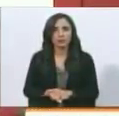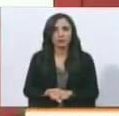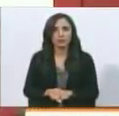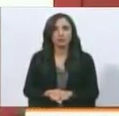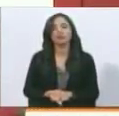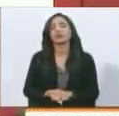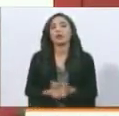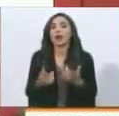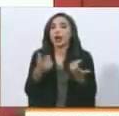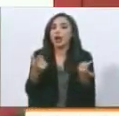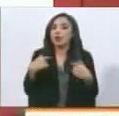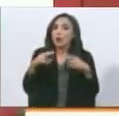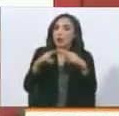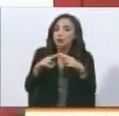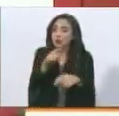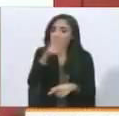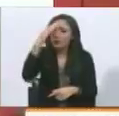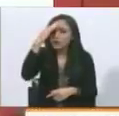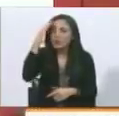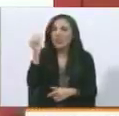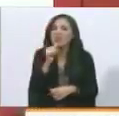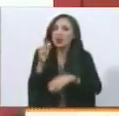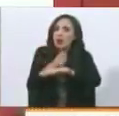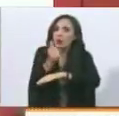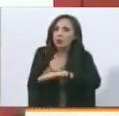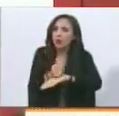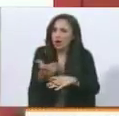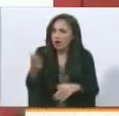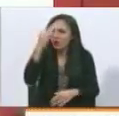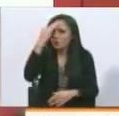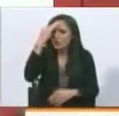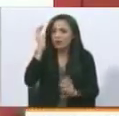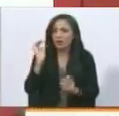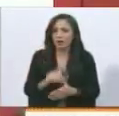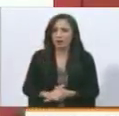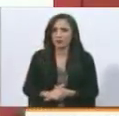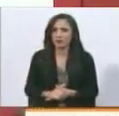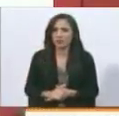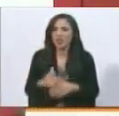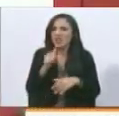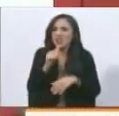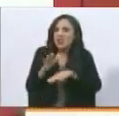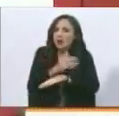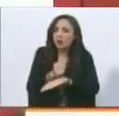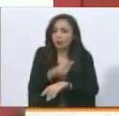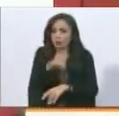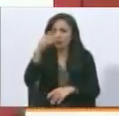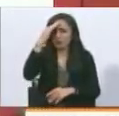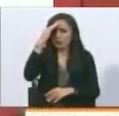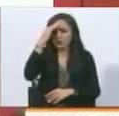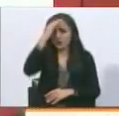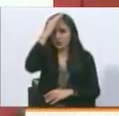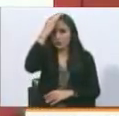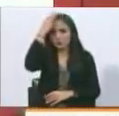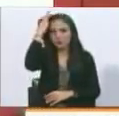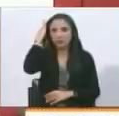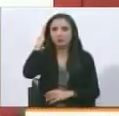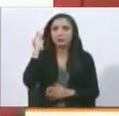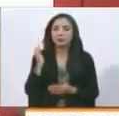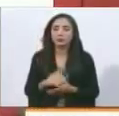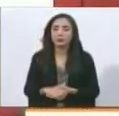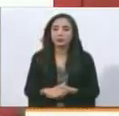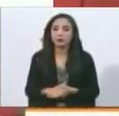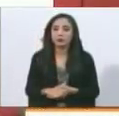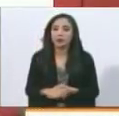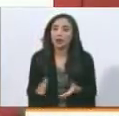Lo conocían, sabían quién era y sabían además a qué venían. De manera que usted, señor abogado, mire, eso